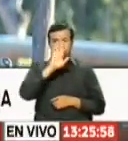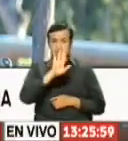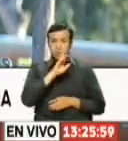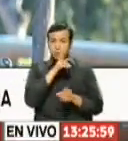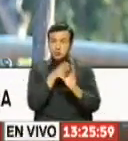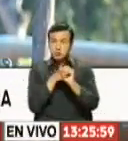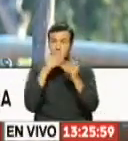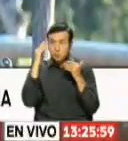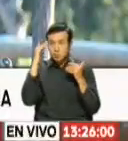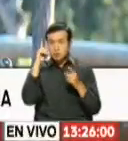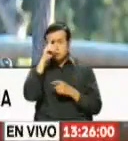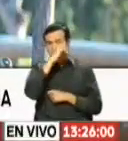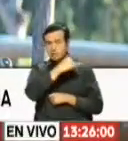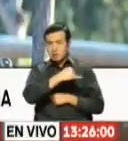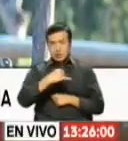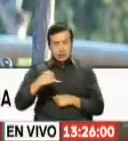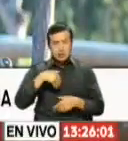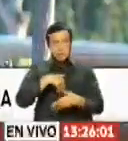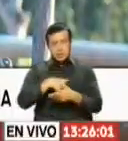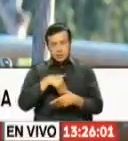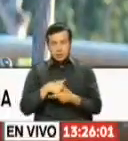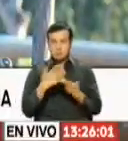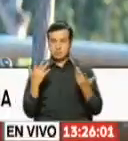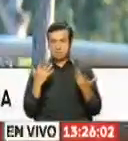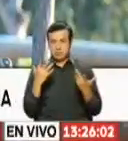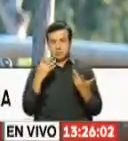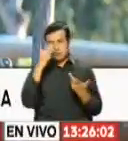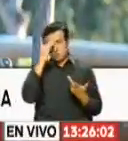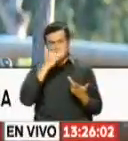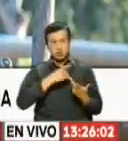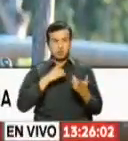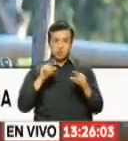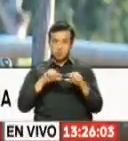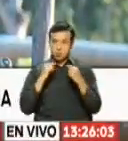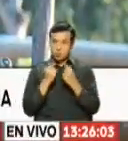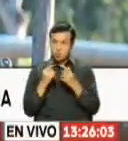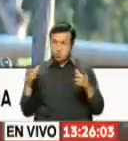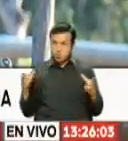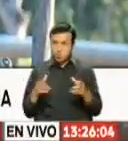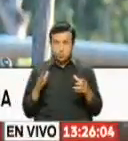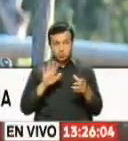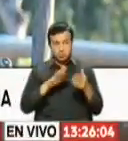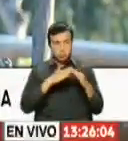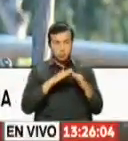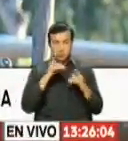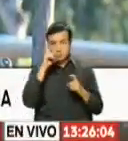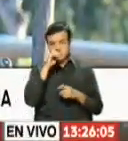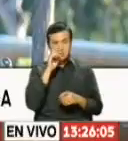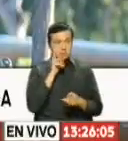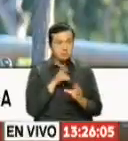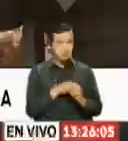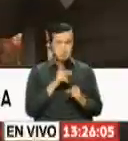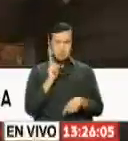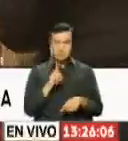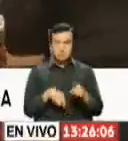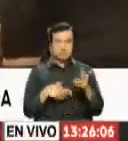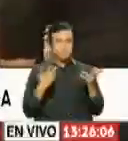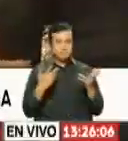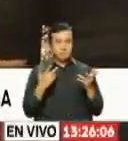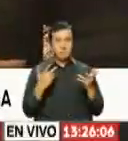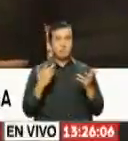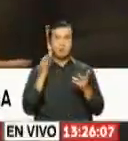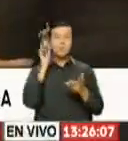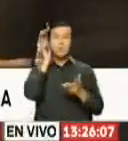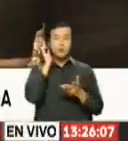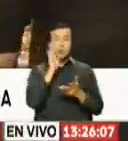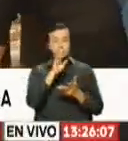participación política y a los espacios de decisión dentro de sus comunidades y hogares. Gracias a la